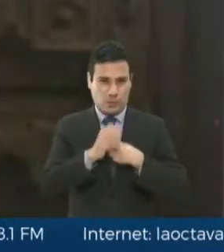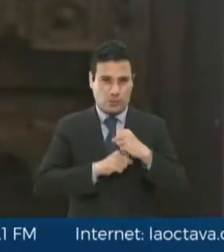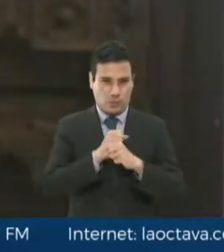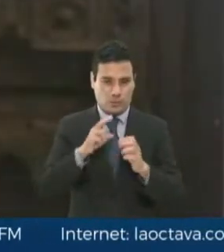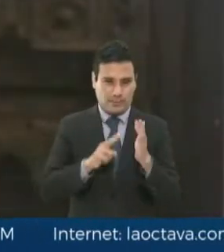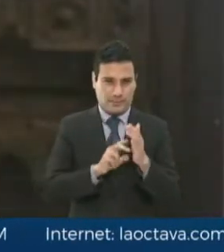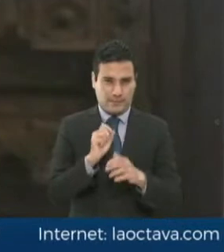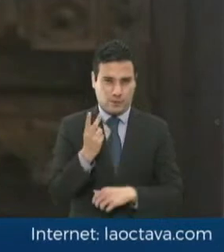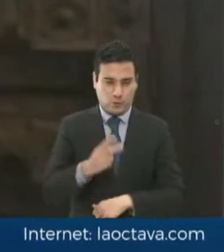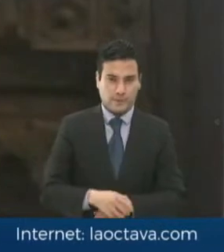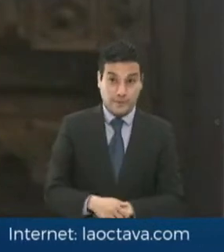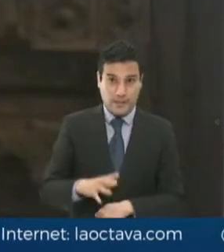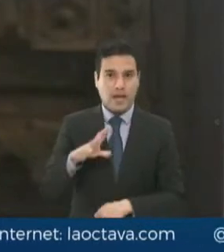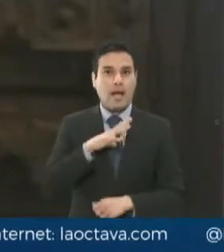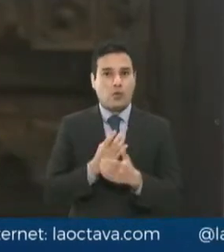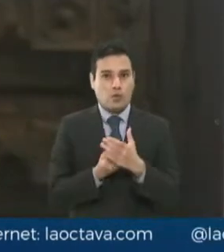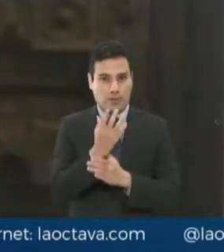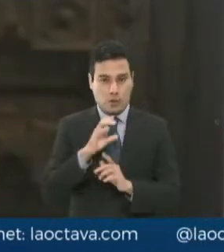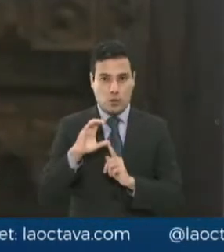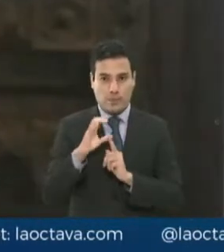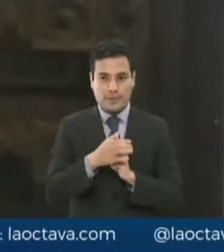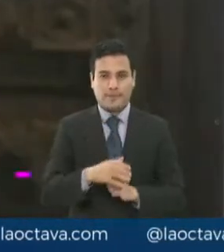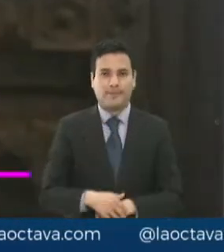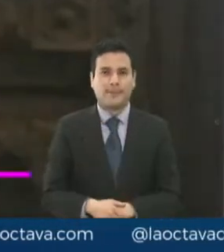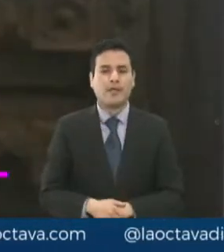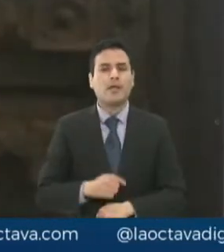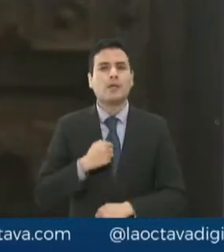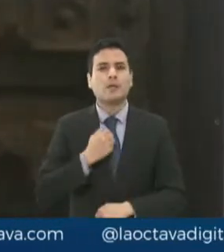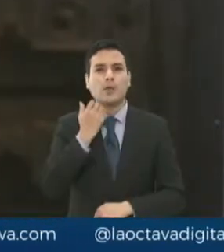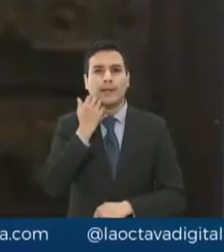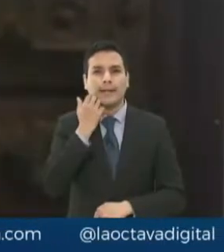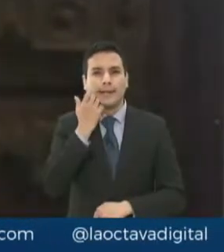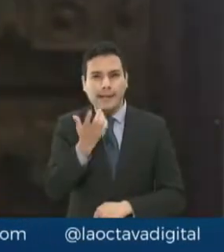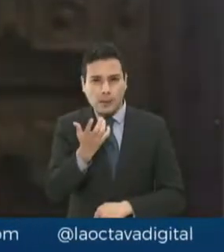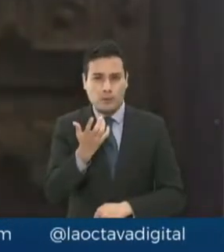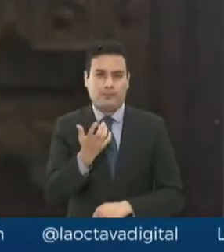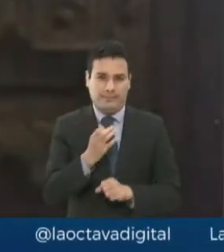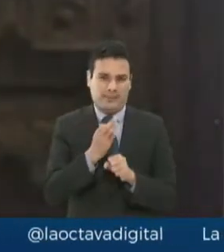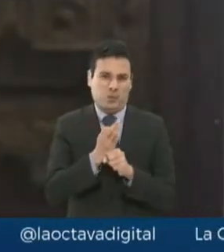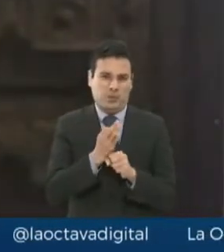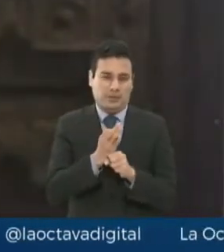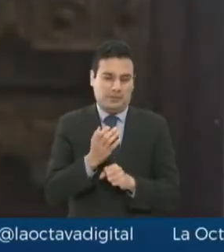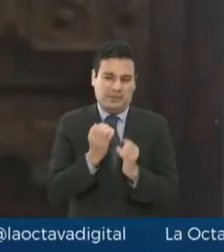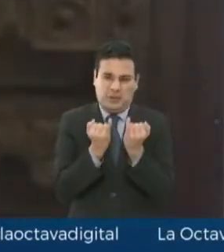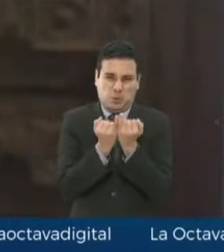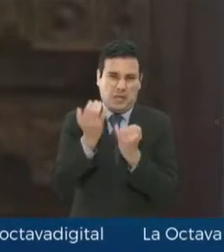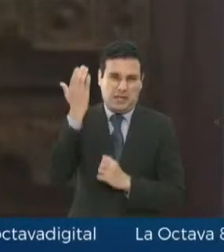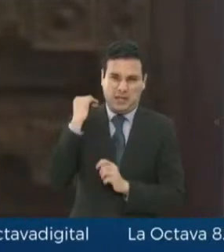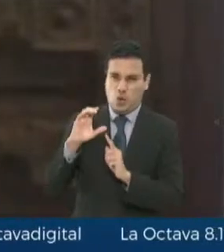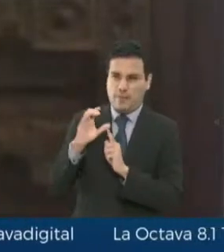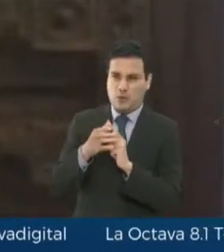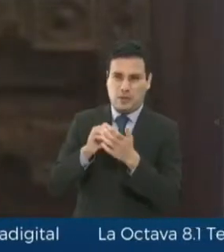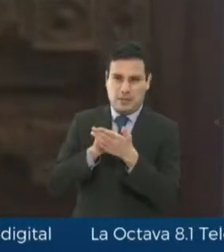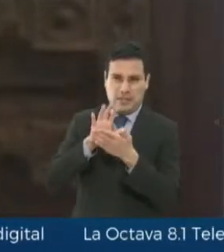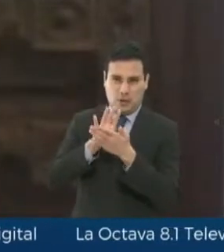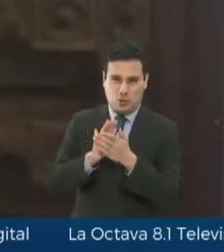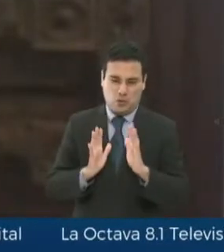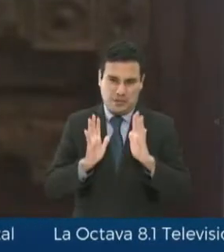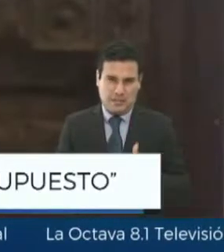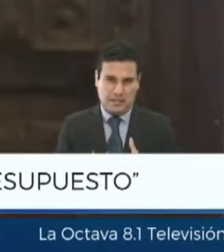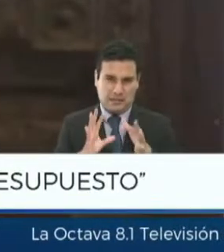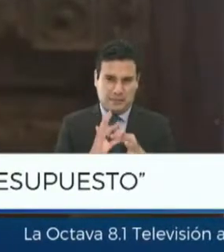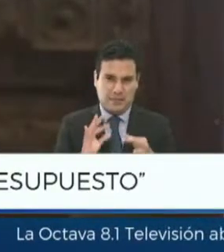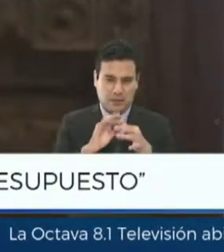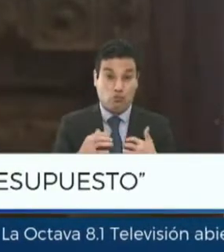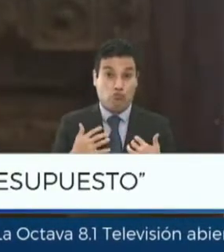plan de difusión de la que se haría en caso de que se junten las firmas y se haga el proceso de revocación. Tiene que haber un plan de